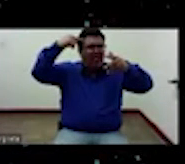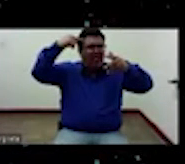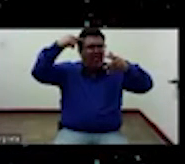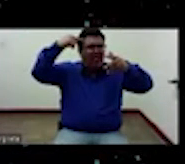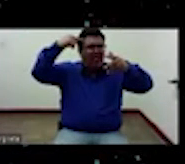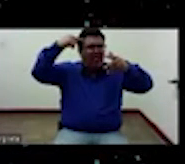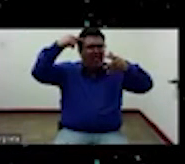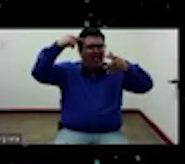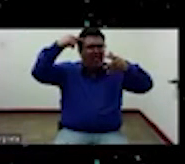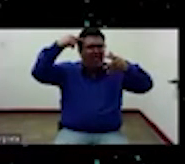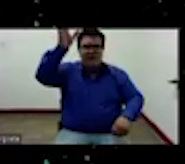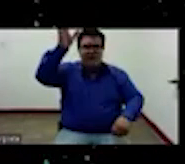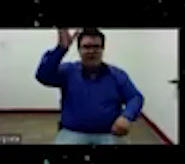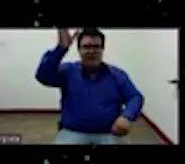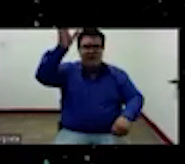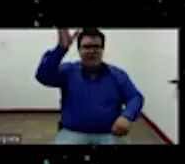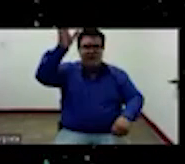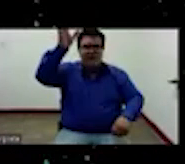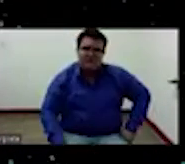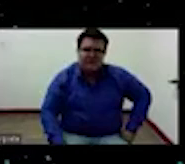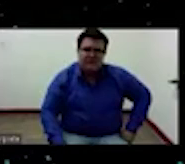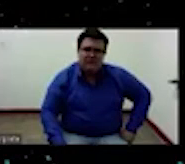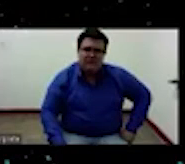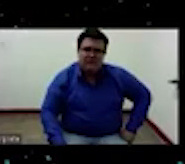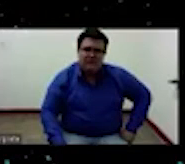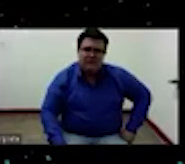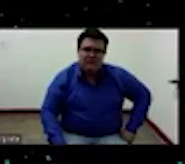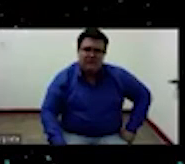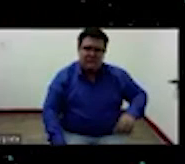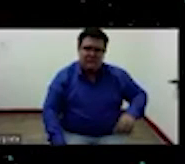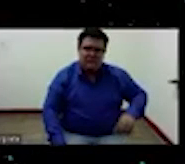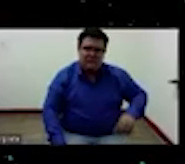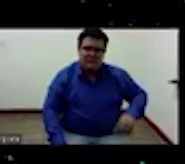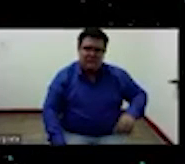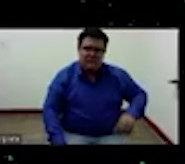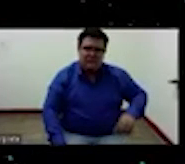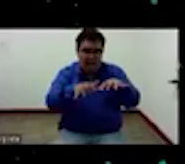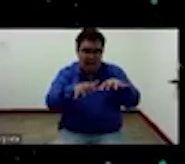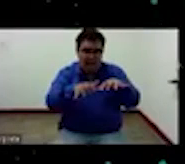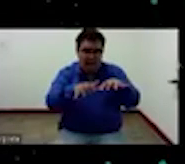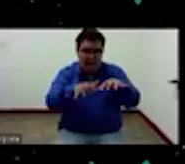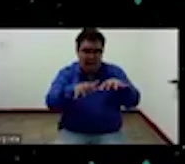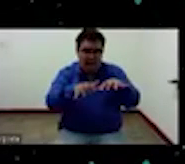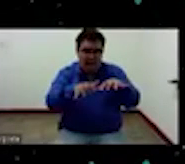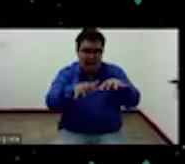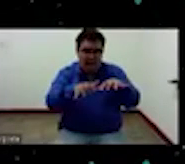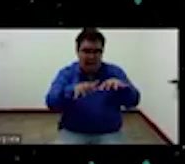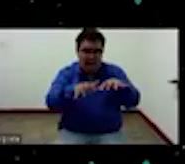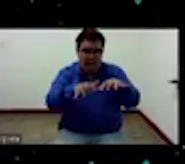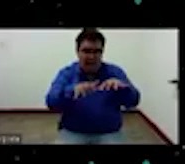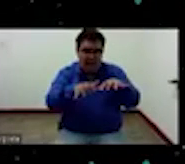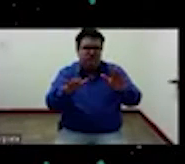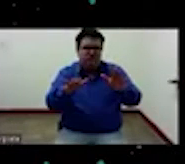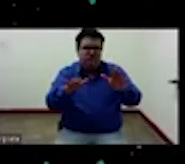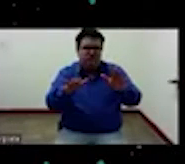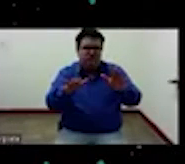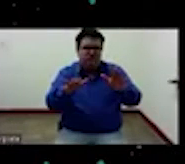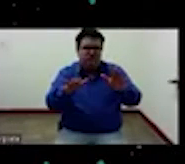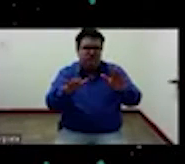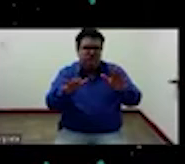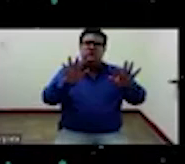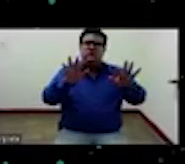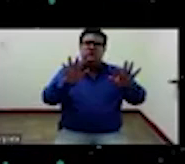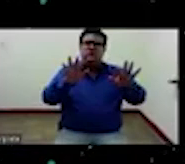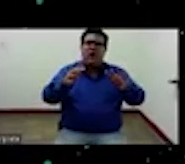Por ejemplo, estos ejercicios son muy sencillos. Armo un dispositivo para dibujar. Dibujo